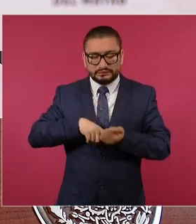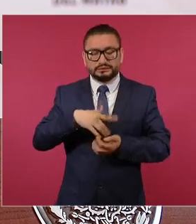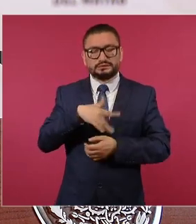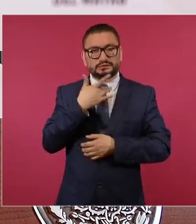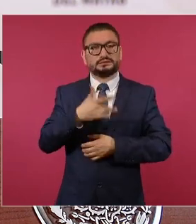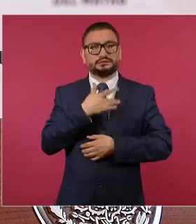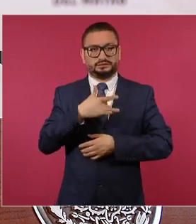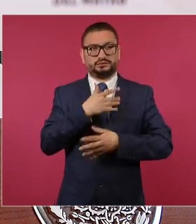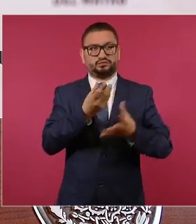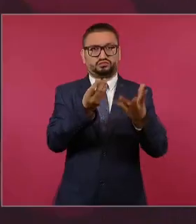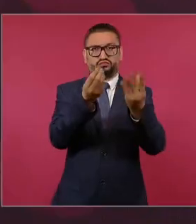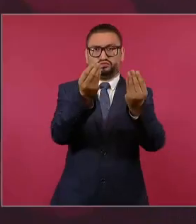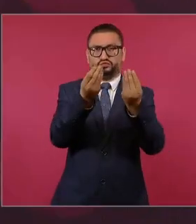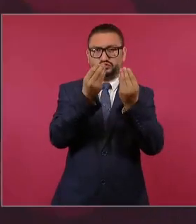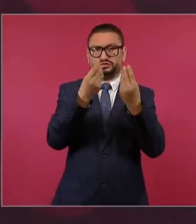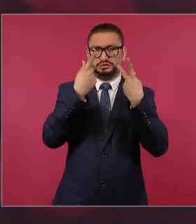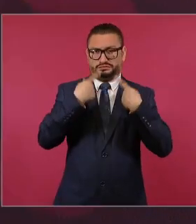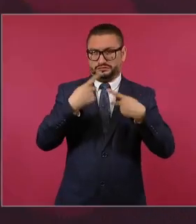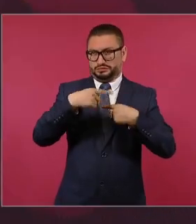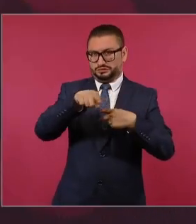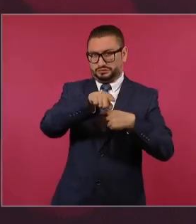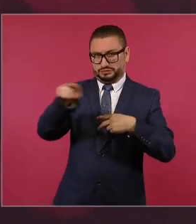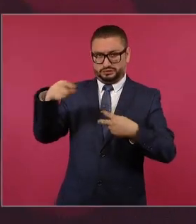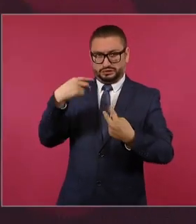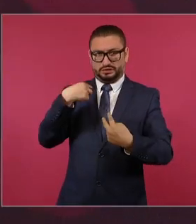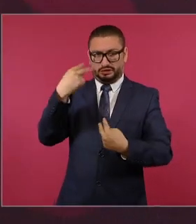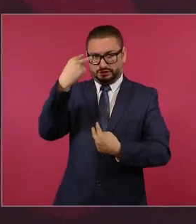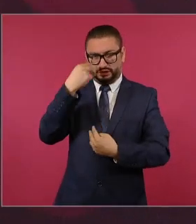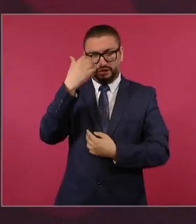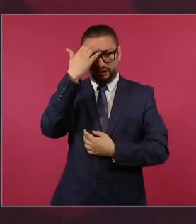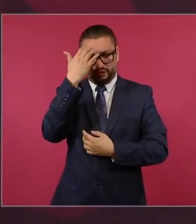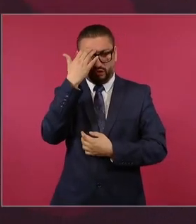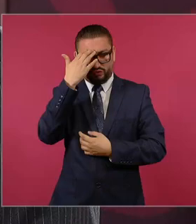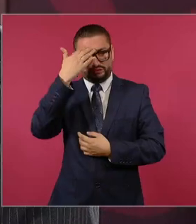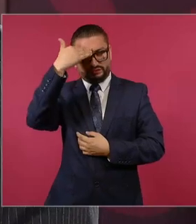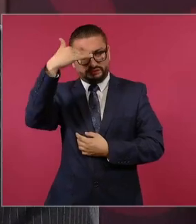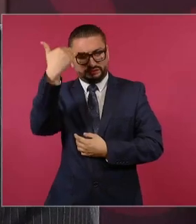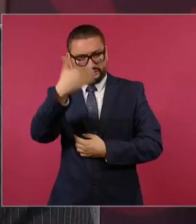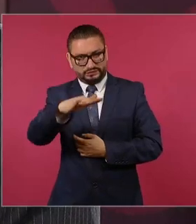Muchos que me conocen por mis convicciones saben